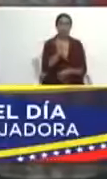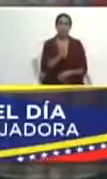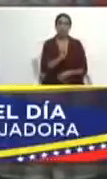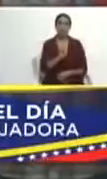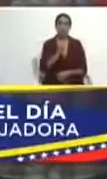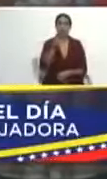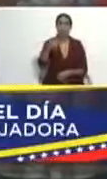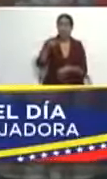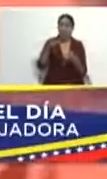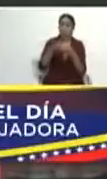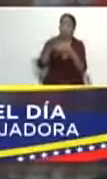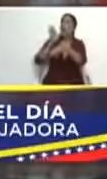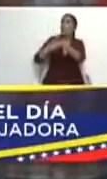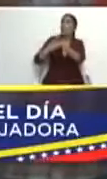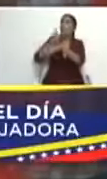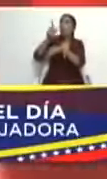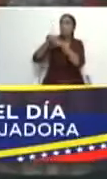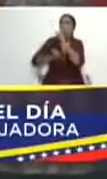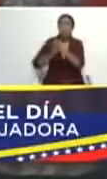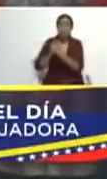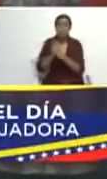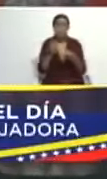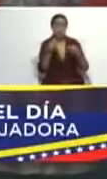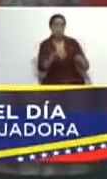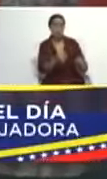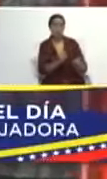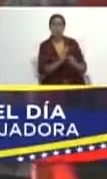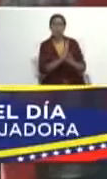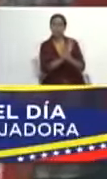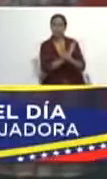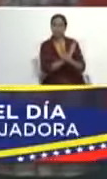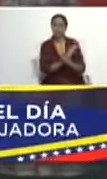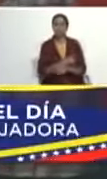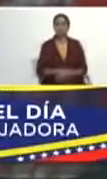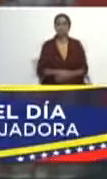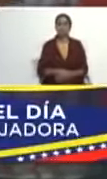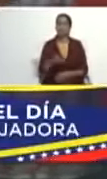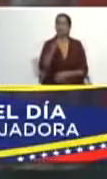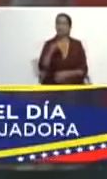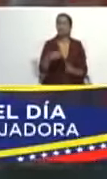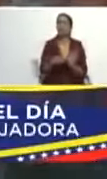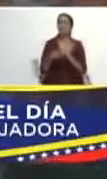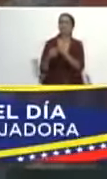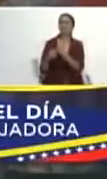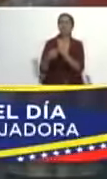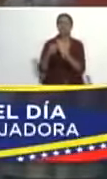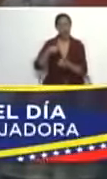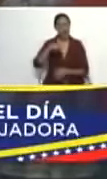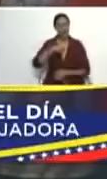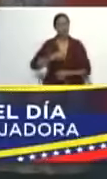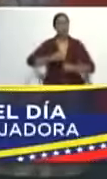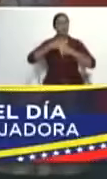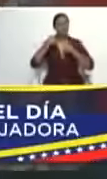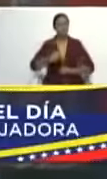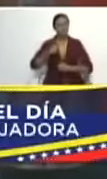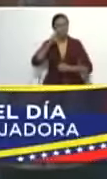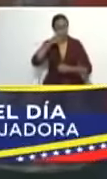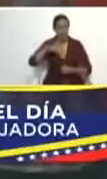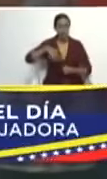pidieron sanciones y a quienes pidieron bloqueo! ¡Les decimos, aquí está el pueblo de